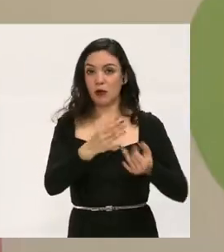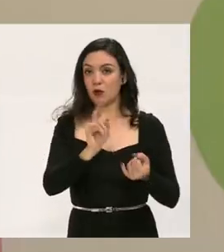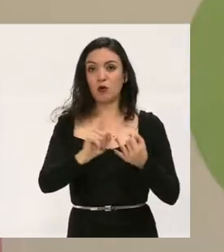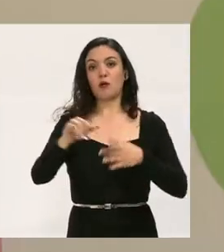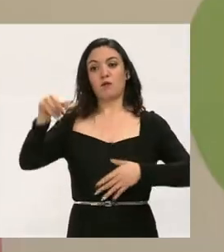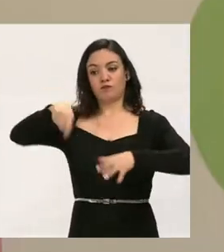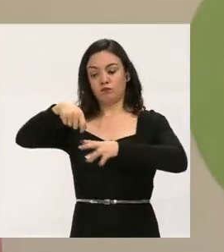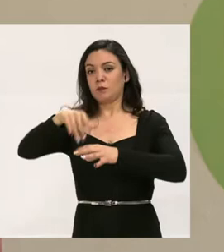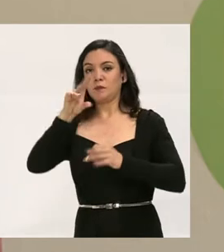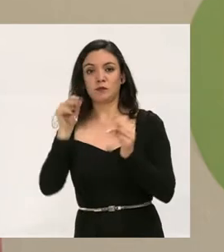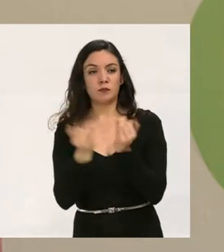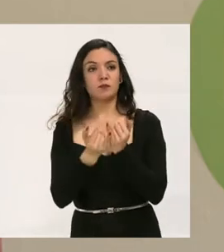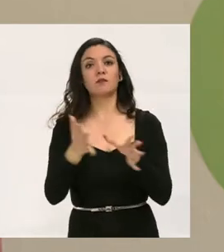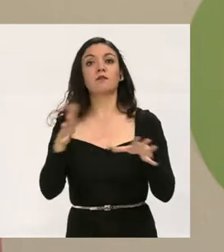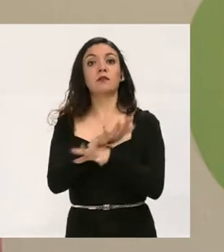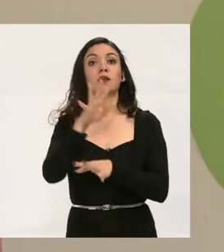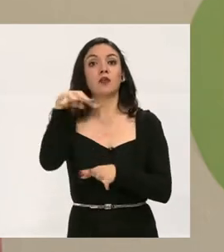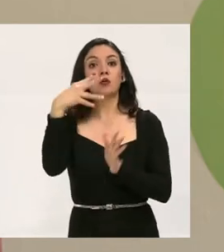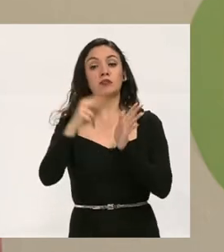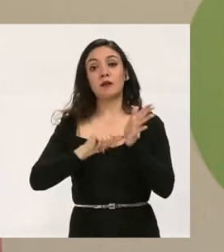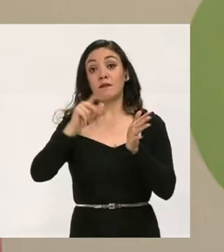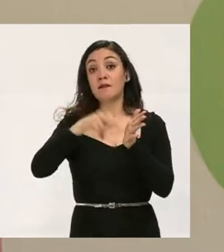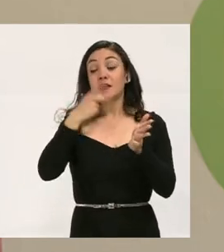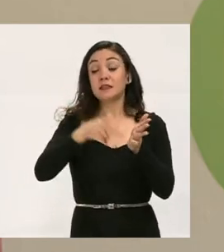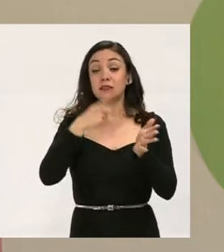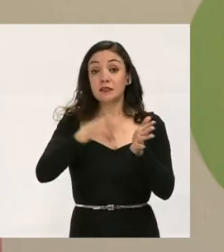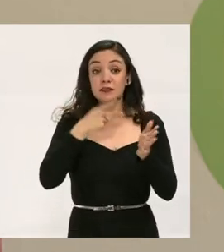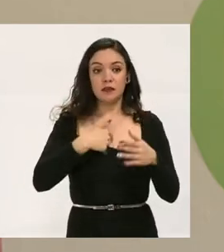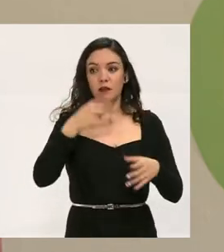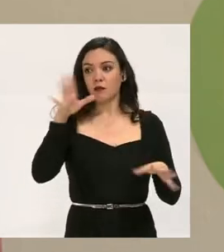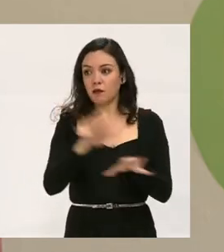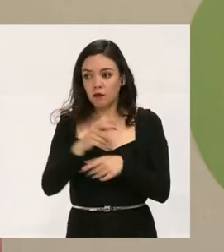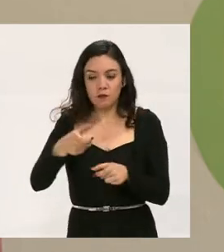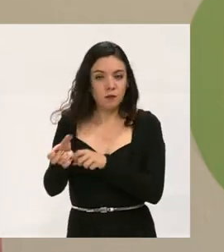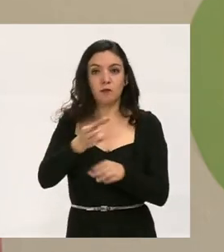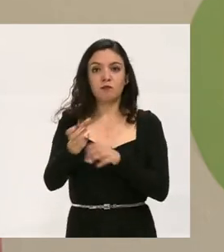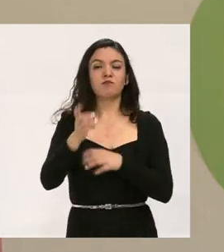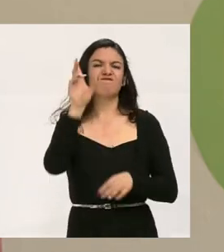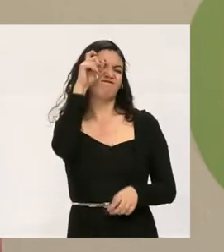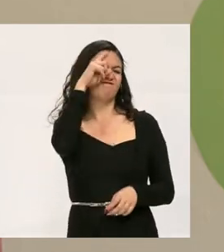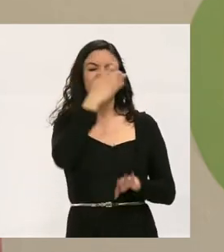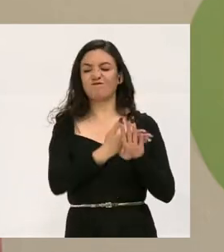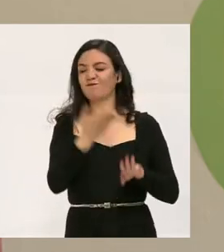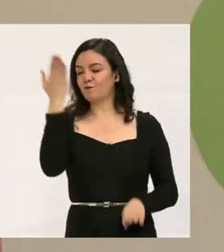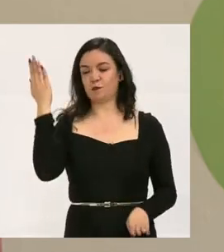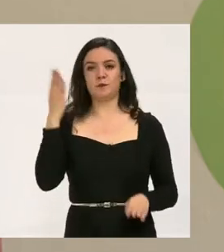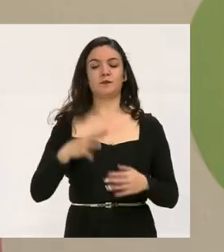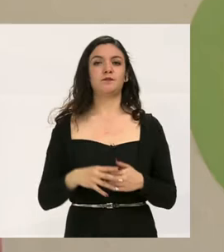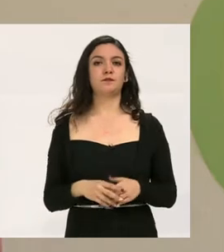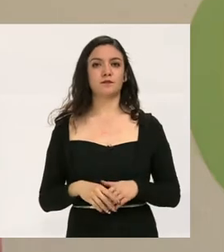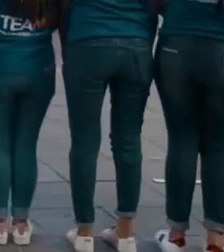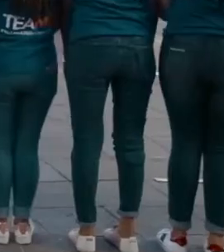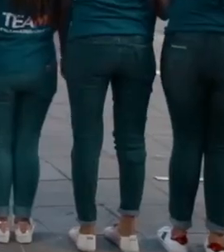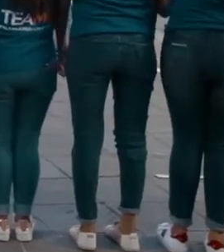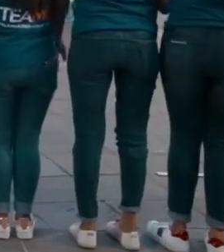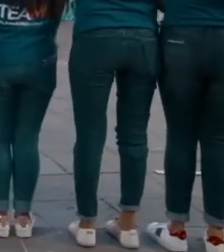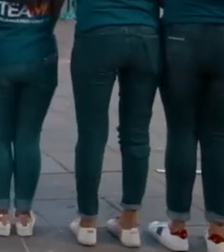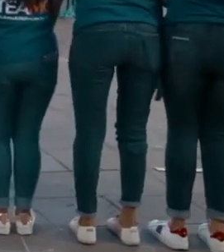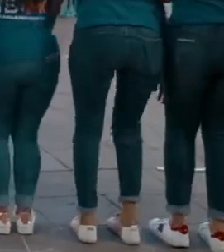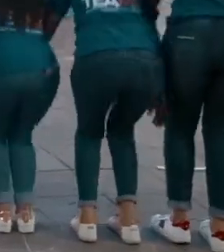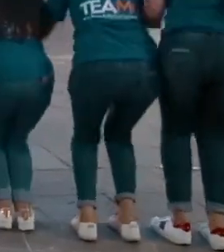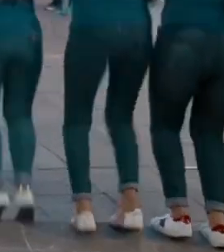ni fórmulas de ninguna llegamos a cambiar hasta 14 veces la fórmula pues fue algo muy muy pesado